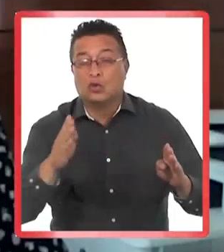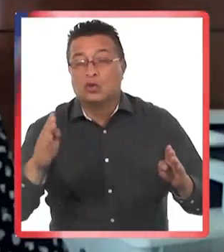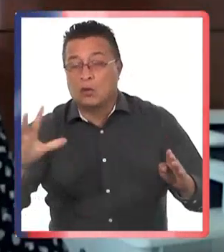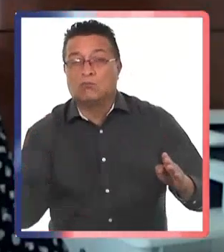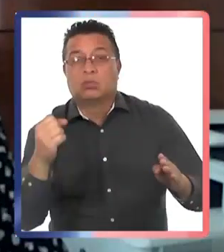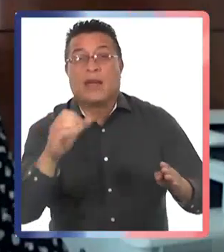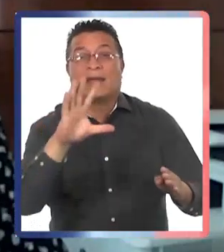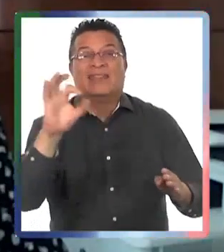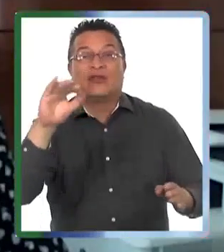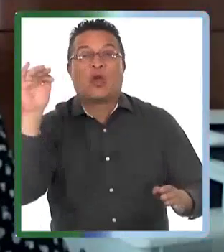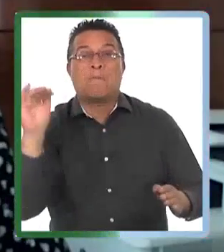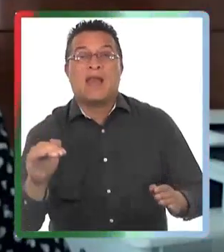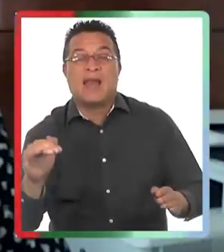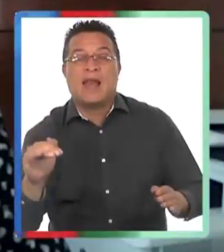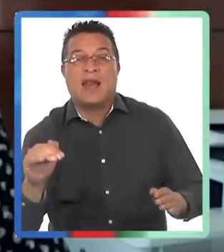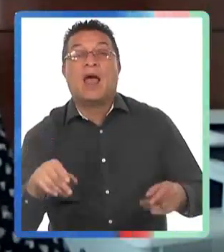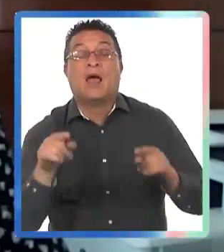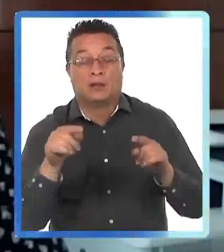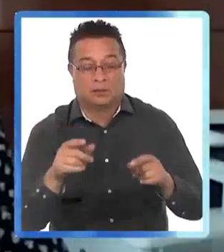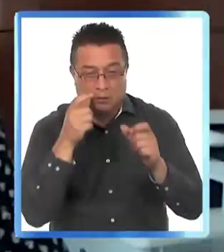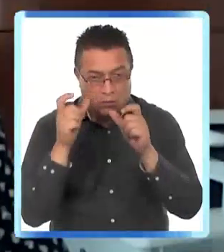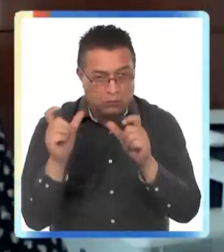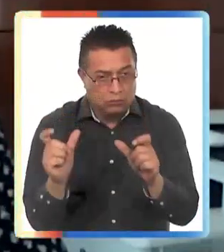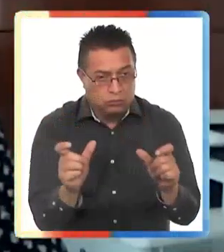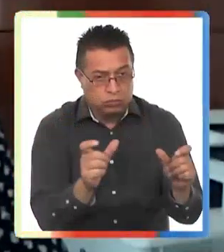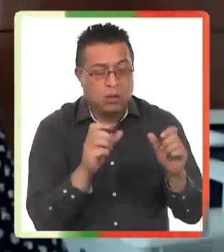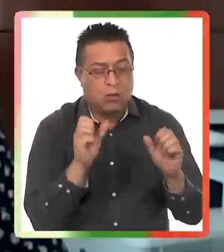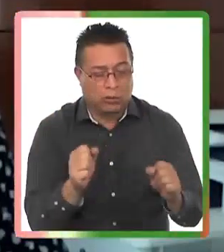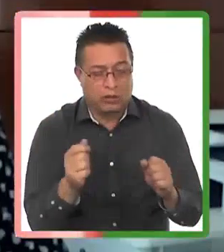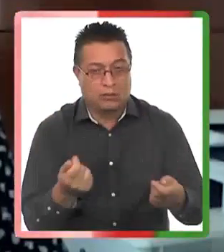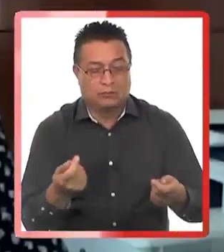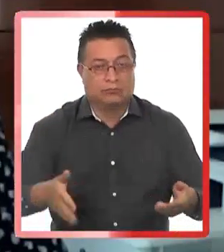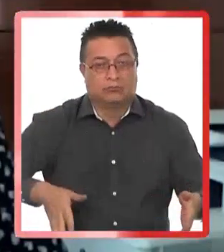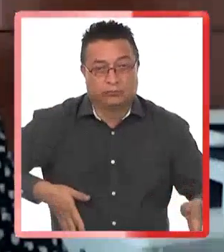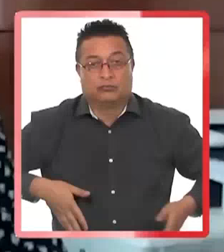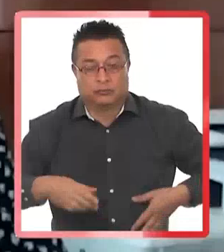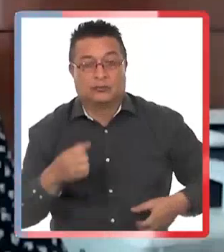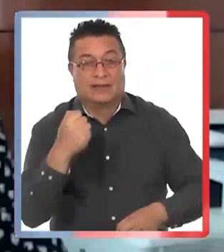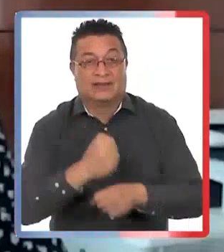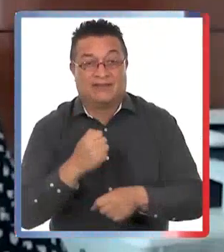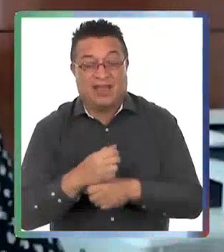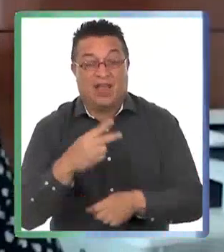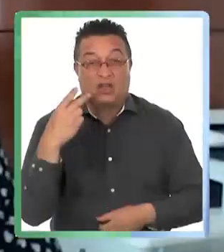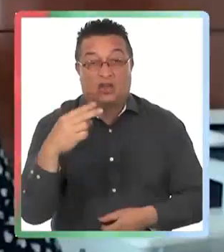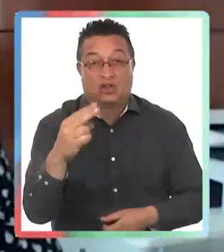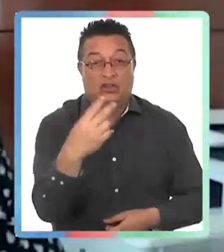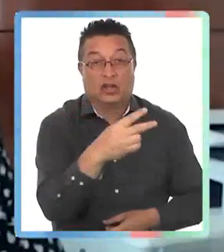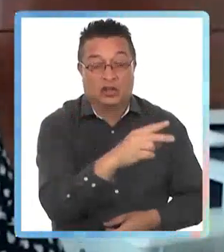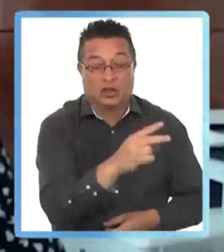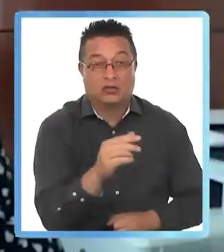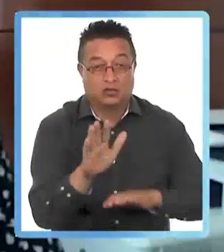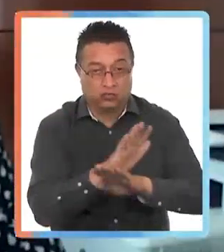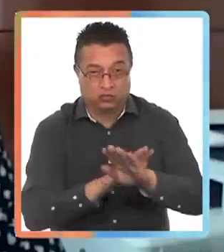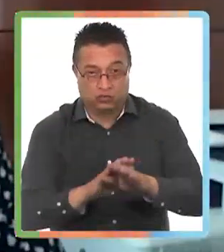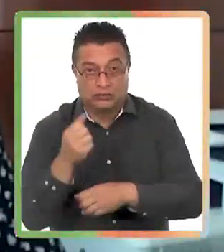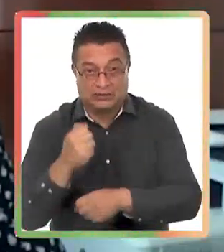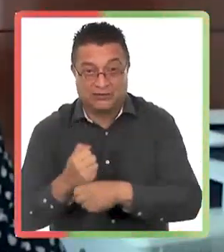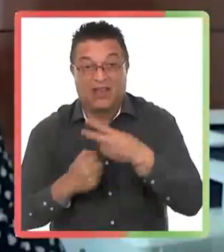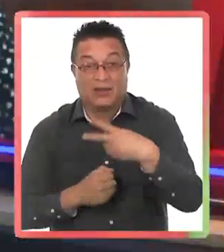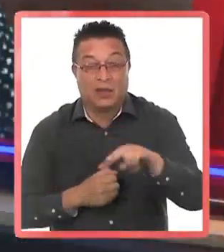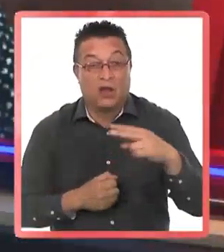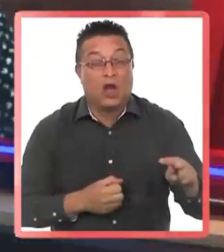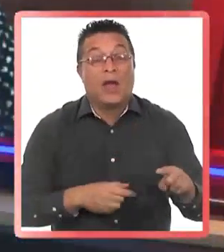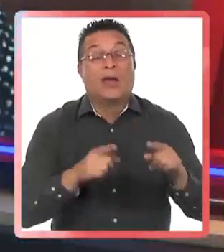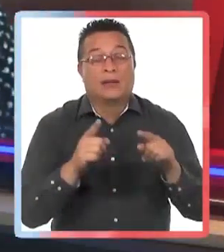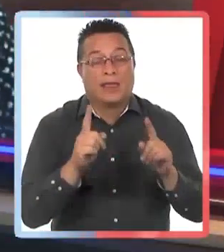esos 500.000 pesos, porque junto con resguardar el poder adquisitivo de los trabajadores y el valor de su pega propiamente